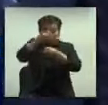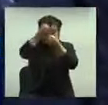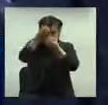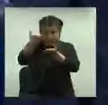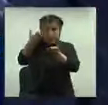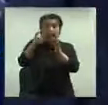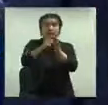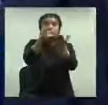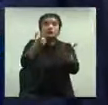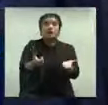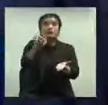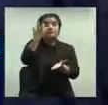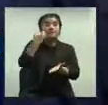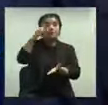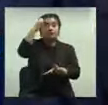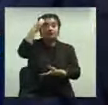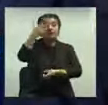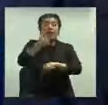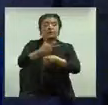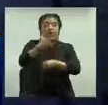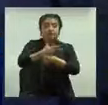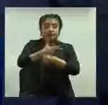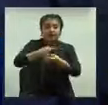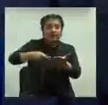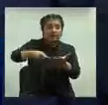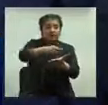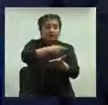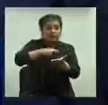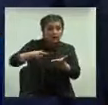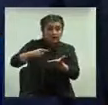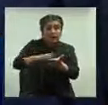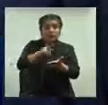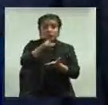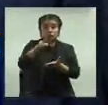a la Constitución Política de la República de Guatemala,